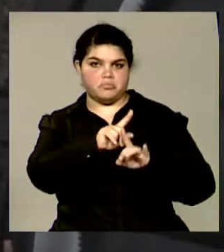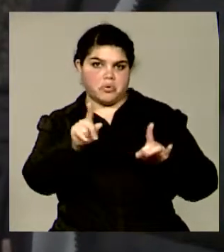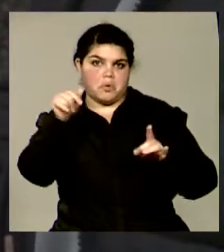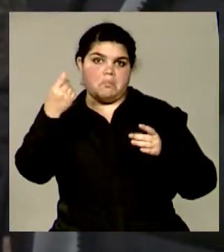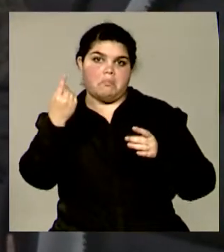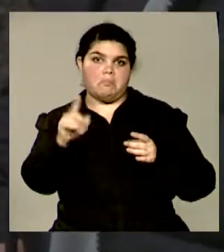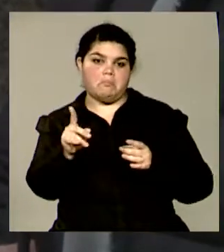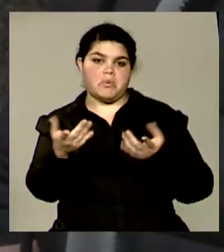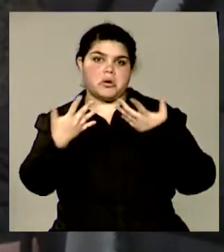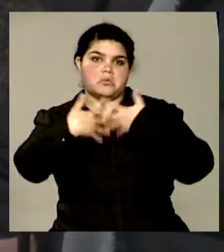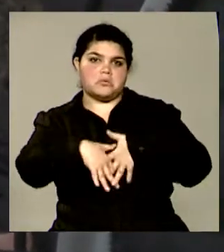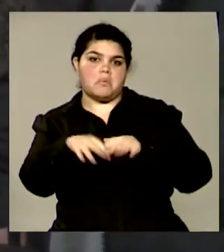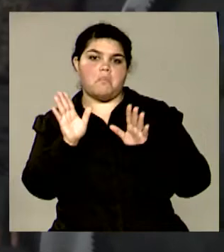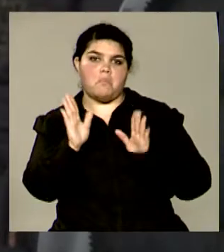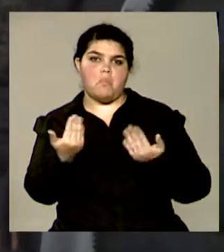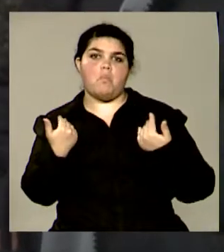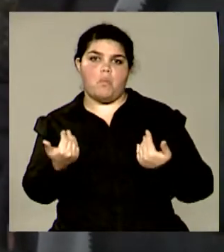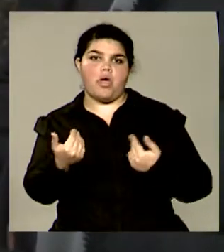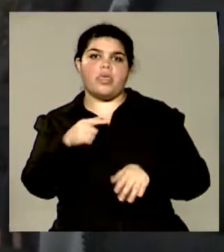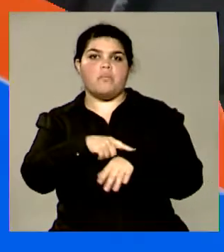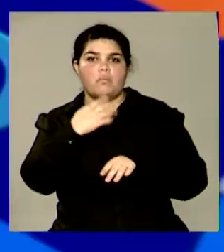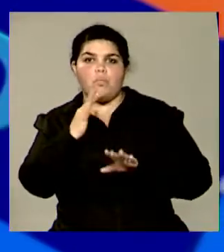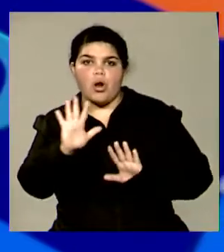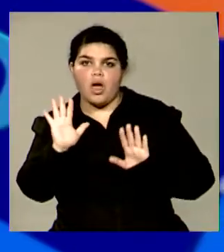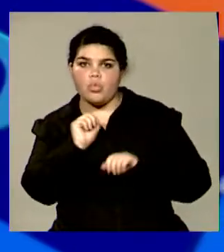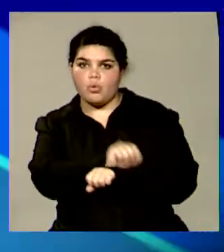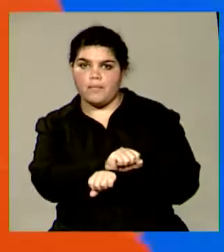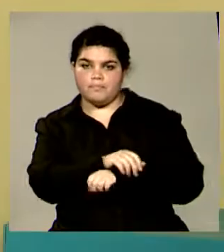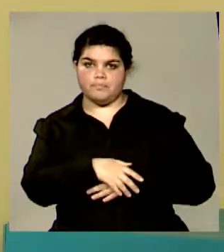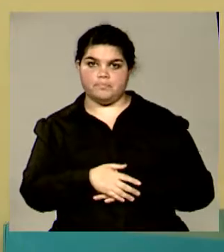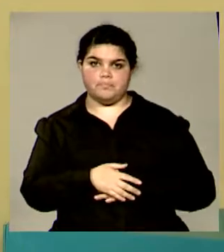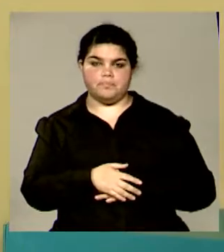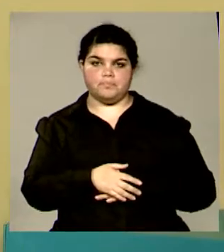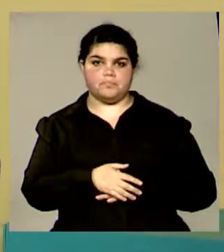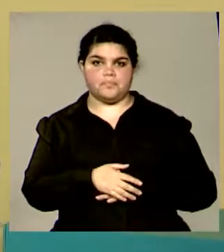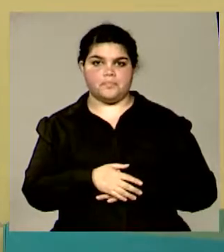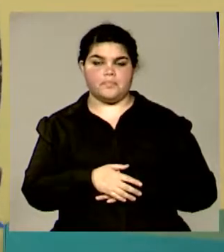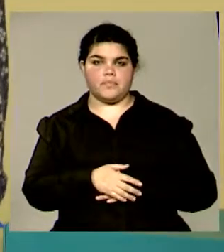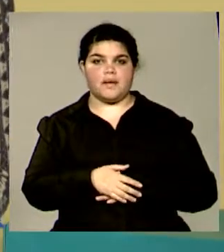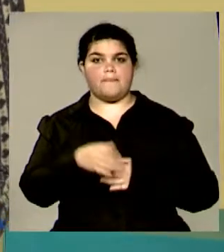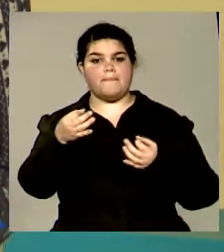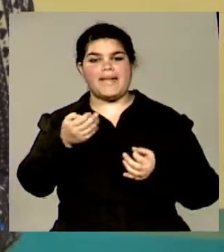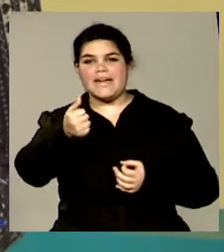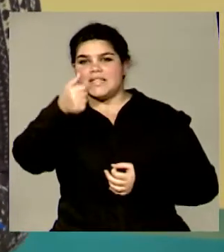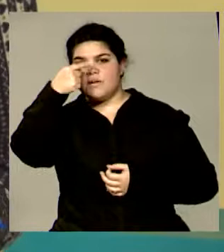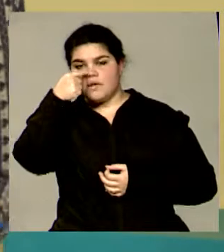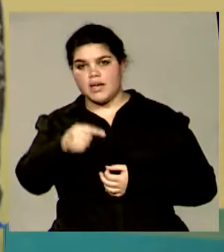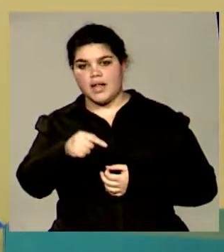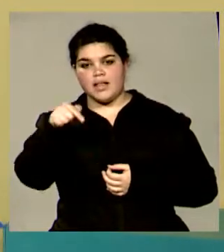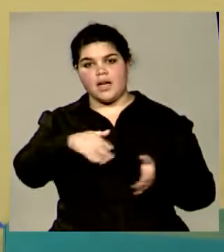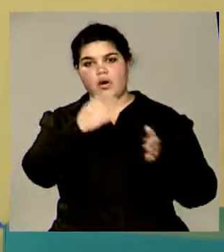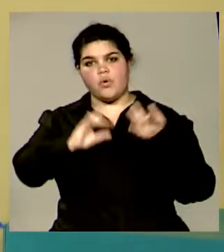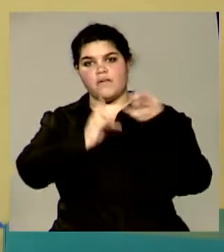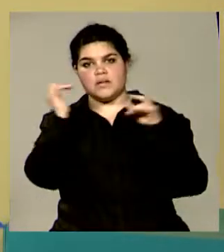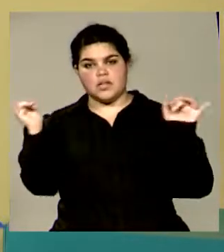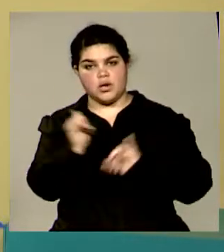ligado a la prisión preventiva en el momento. Bien, vamos llegando al final de esta edición de